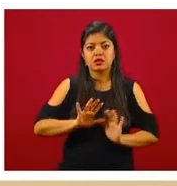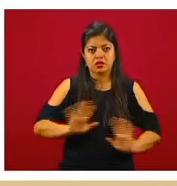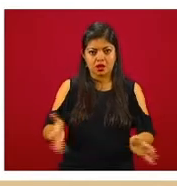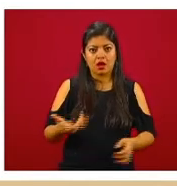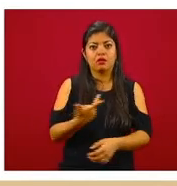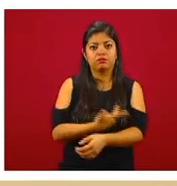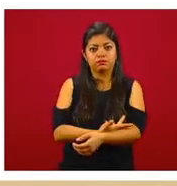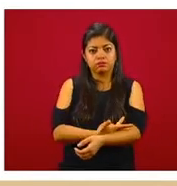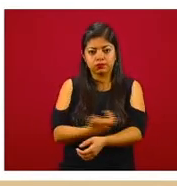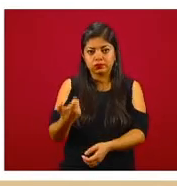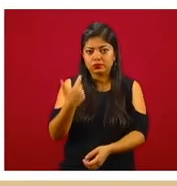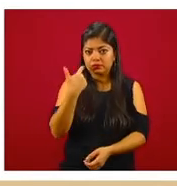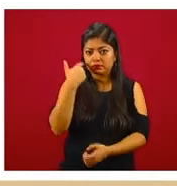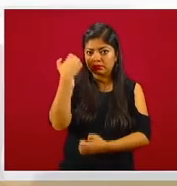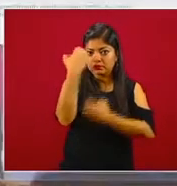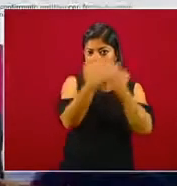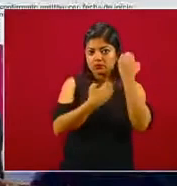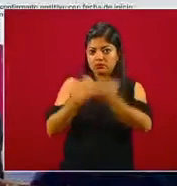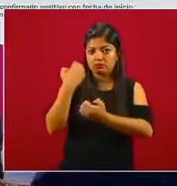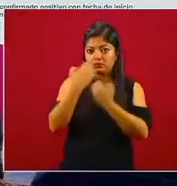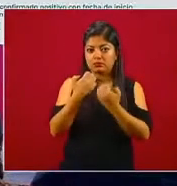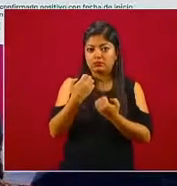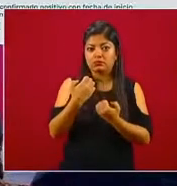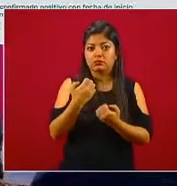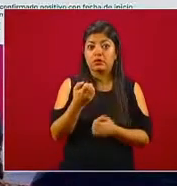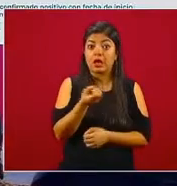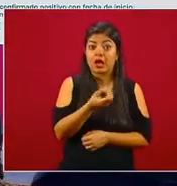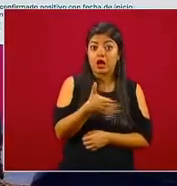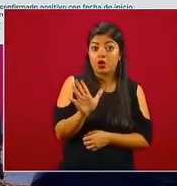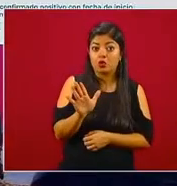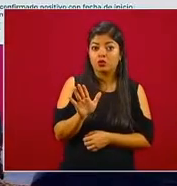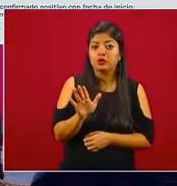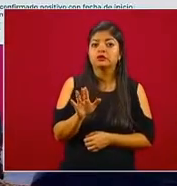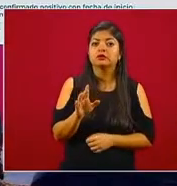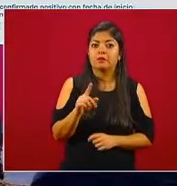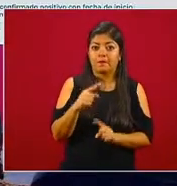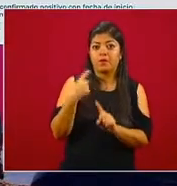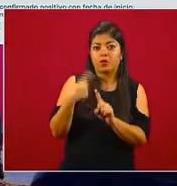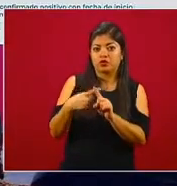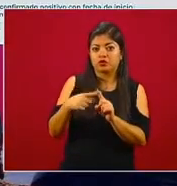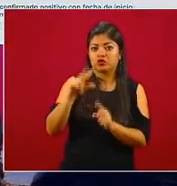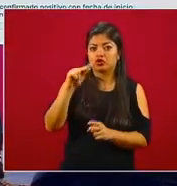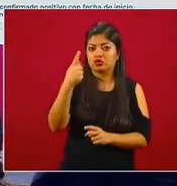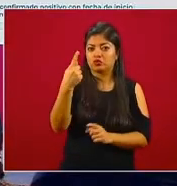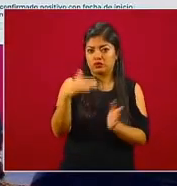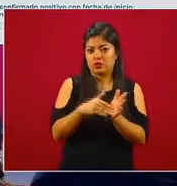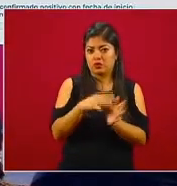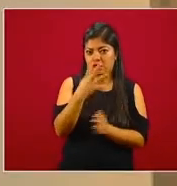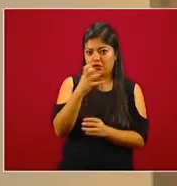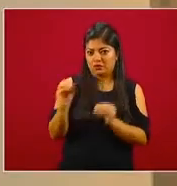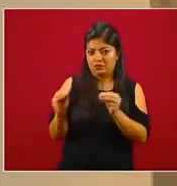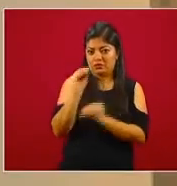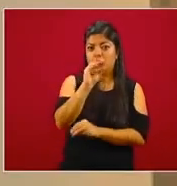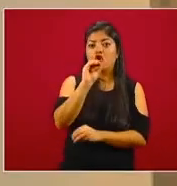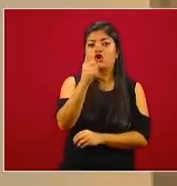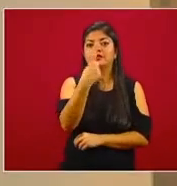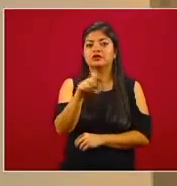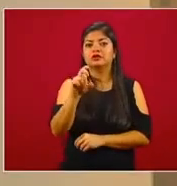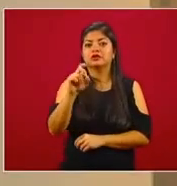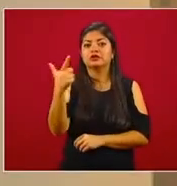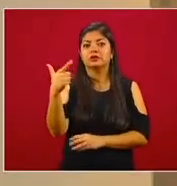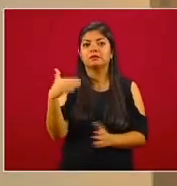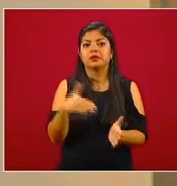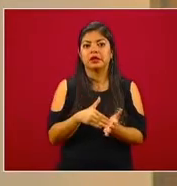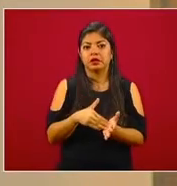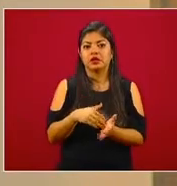been tested diagnóstico por and laboratorio labeled y el as suspicious resultado o cases. bien en casos Samples have been positivos taken so that they can be tested in 81,400 the lab, o and they have either turned